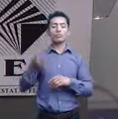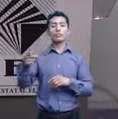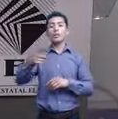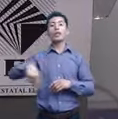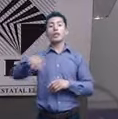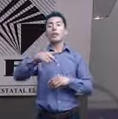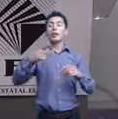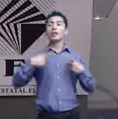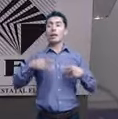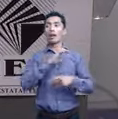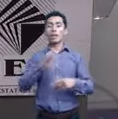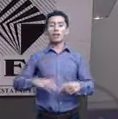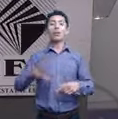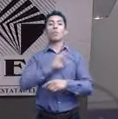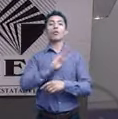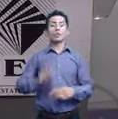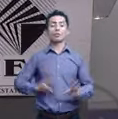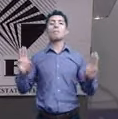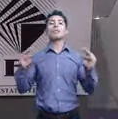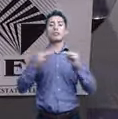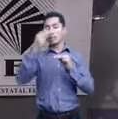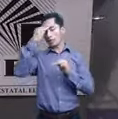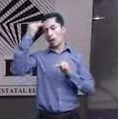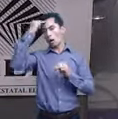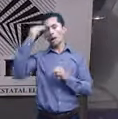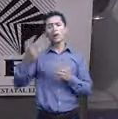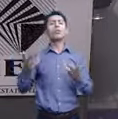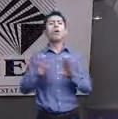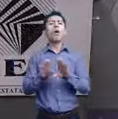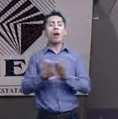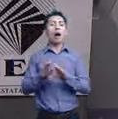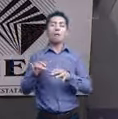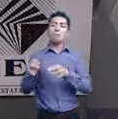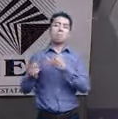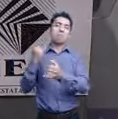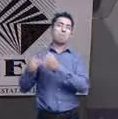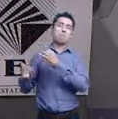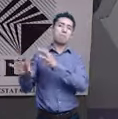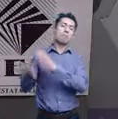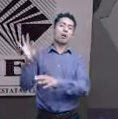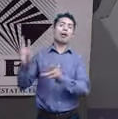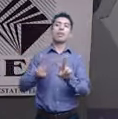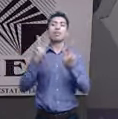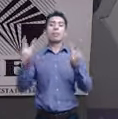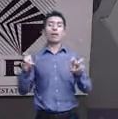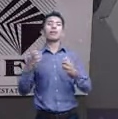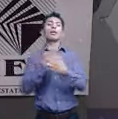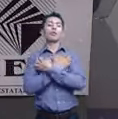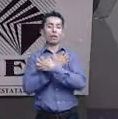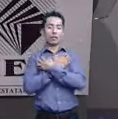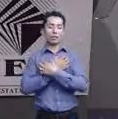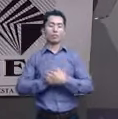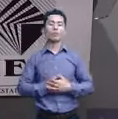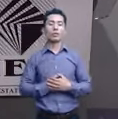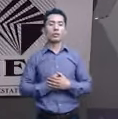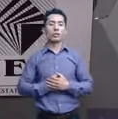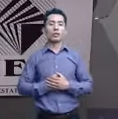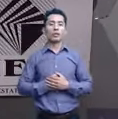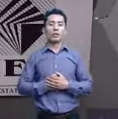los candidatos del municipio de Mixquiahuala. Lo haremos de forma aleatoria con respecto al tema educativo.